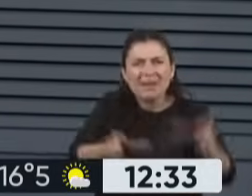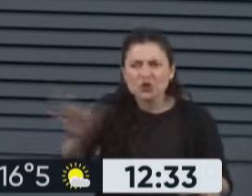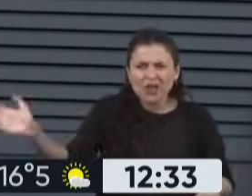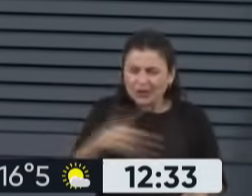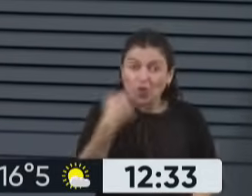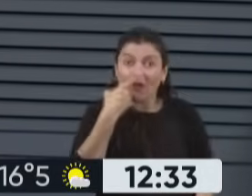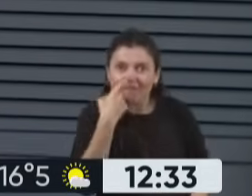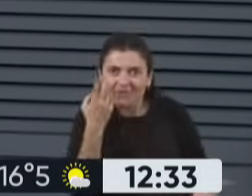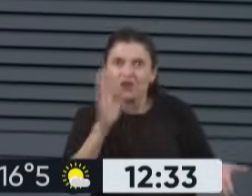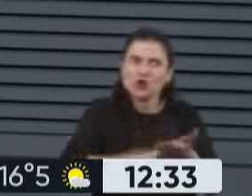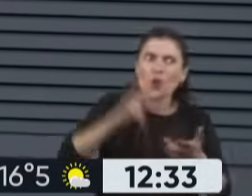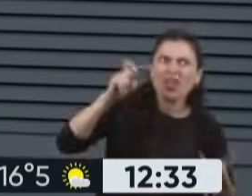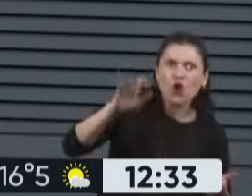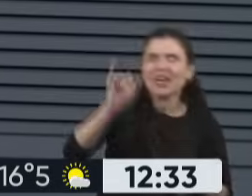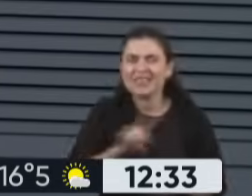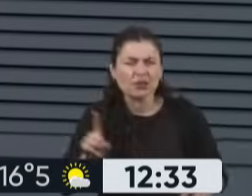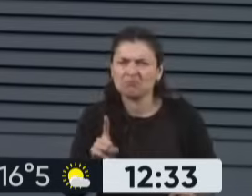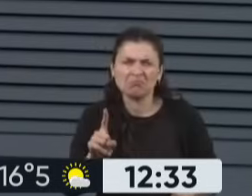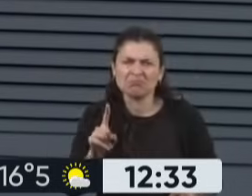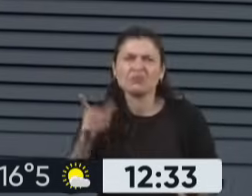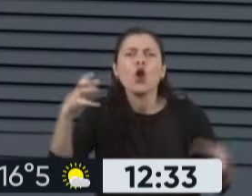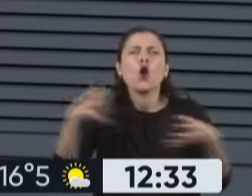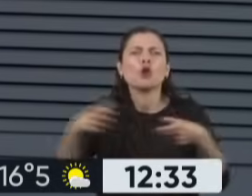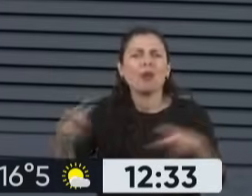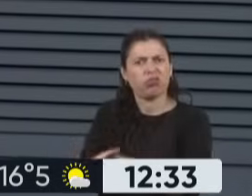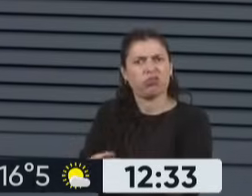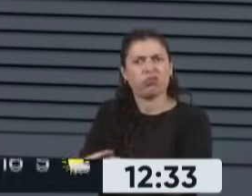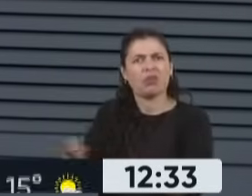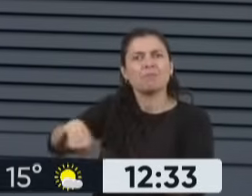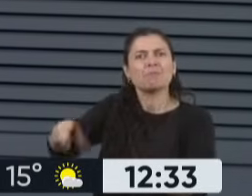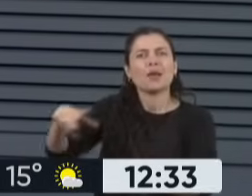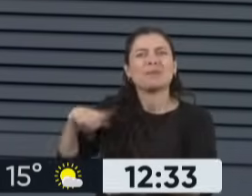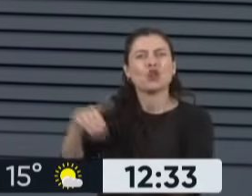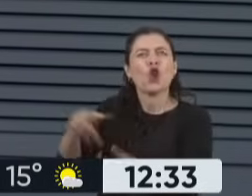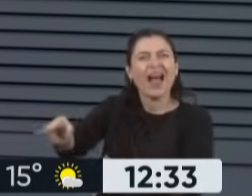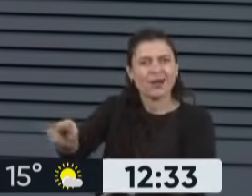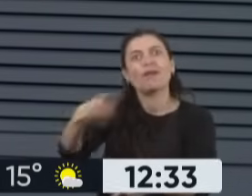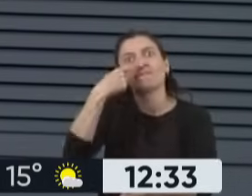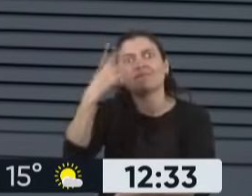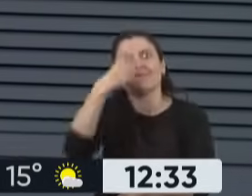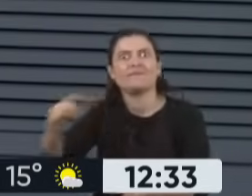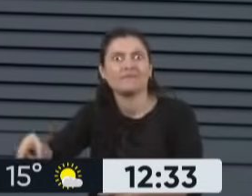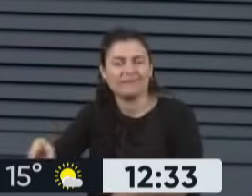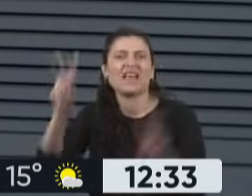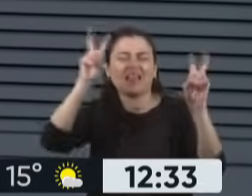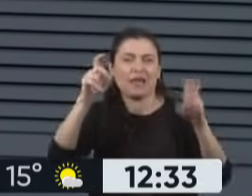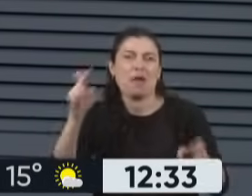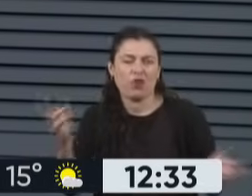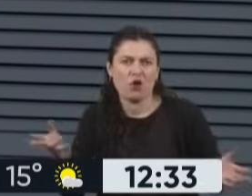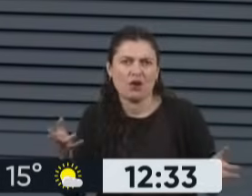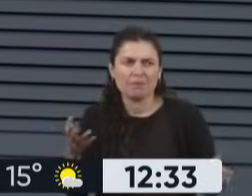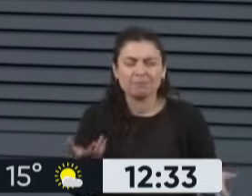existir efectivamente el derrame a partir de estas medidas que ustedes plantean. Y por otro lado, plantearle